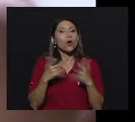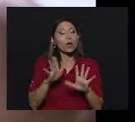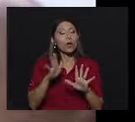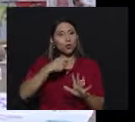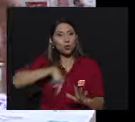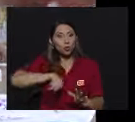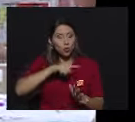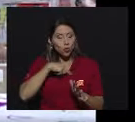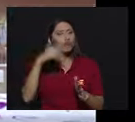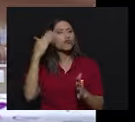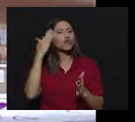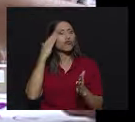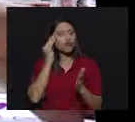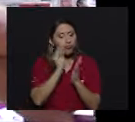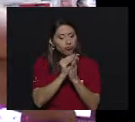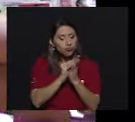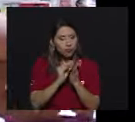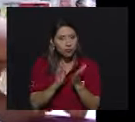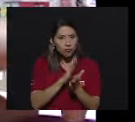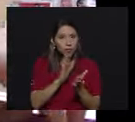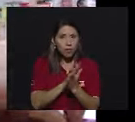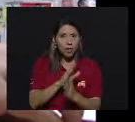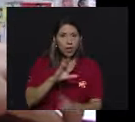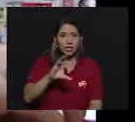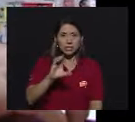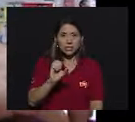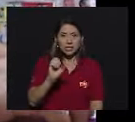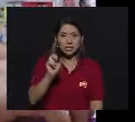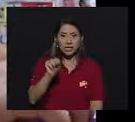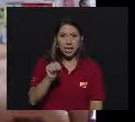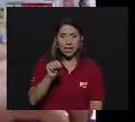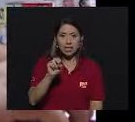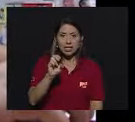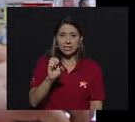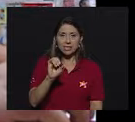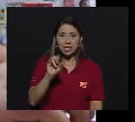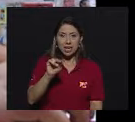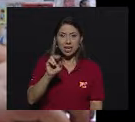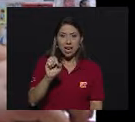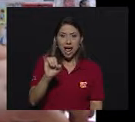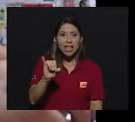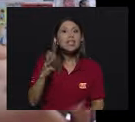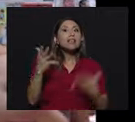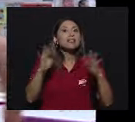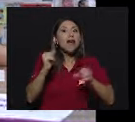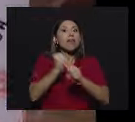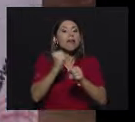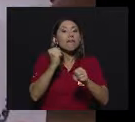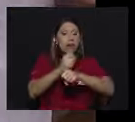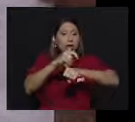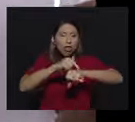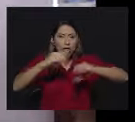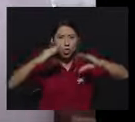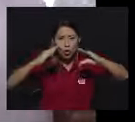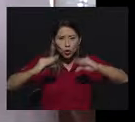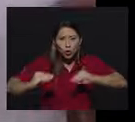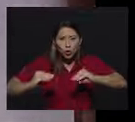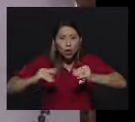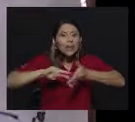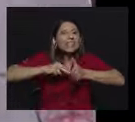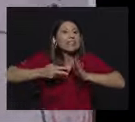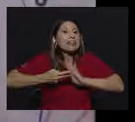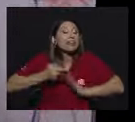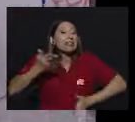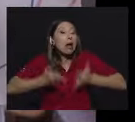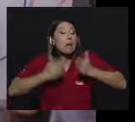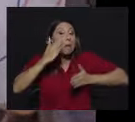documentado que, por ejemplo, en los Ensinay ya funciona la modalidad nocturna. ¿Qué quiere decir? Que la mamá